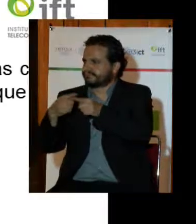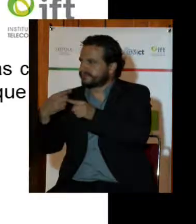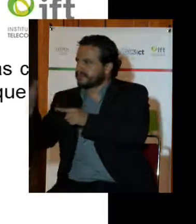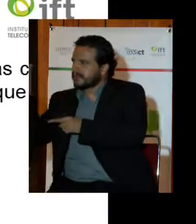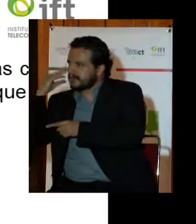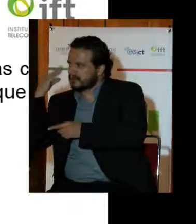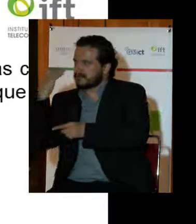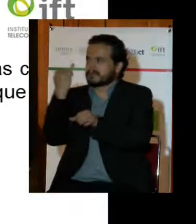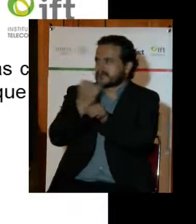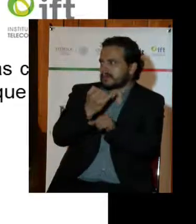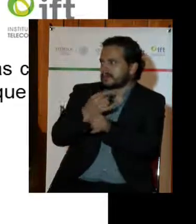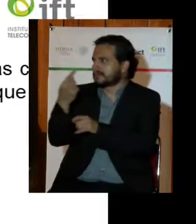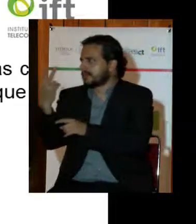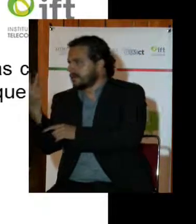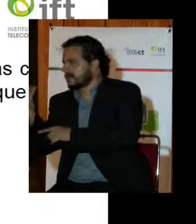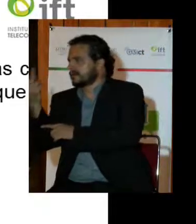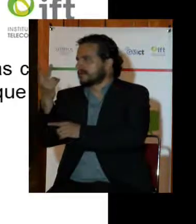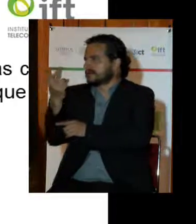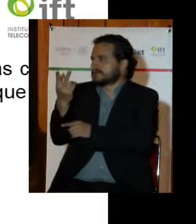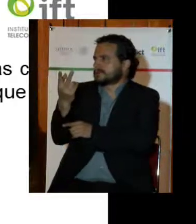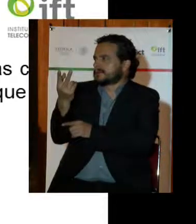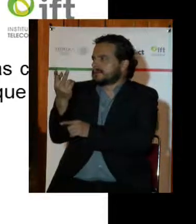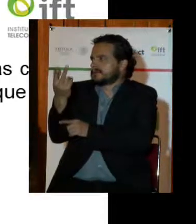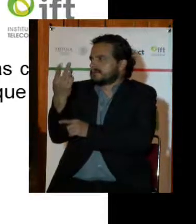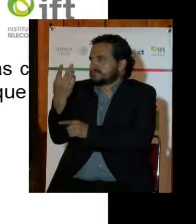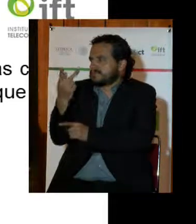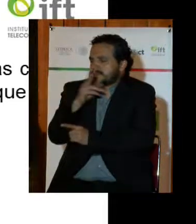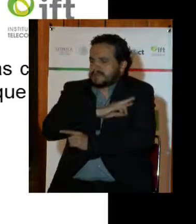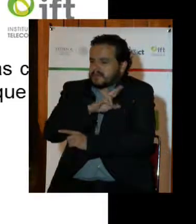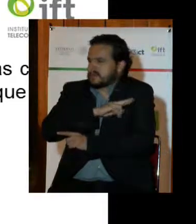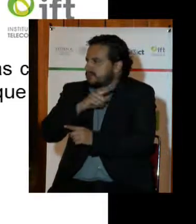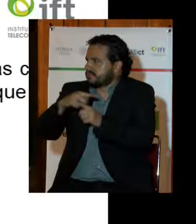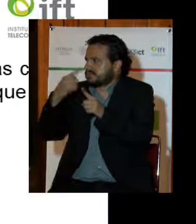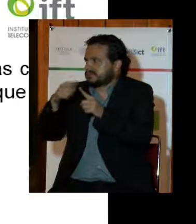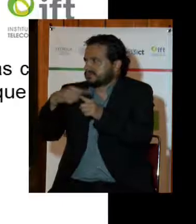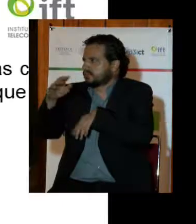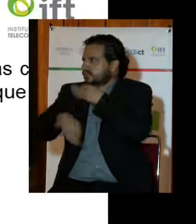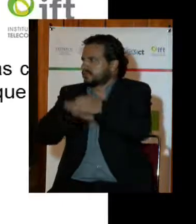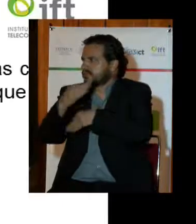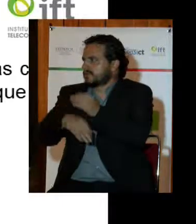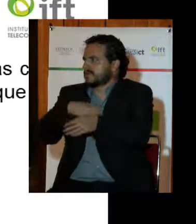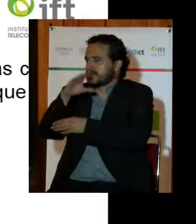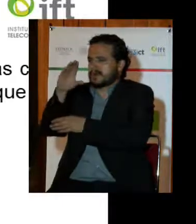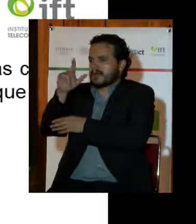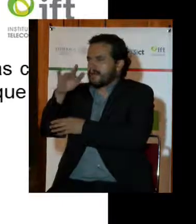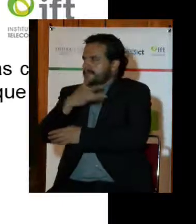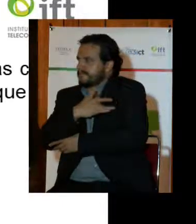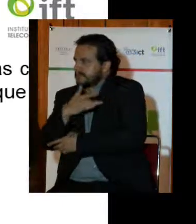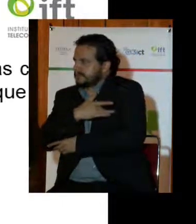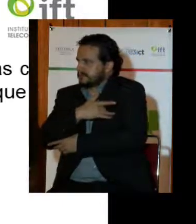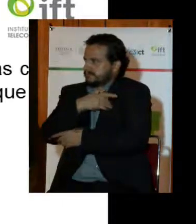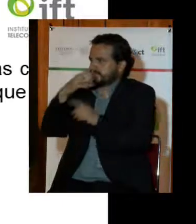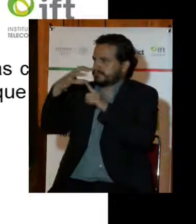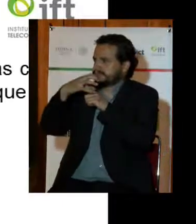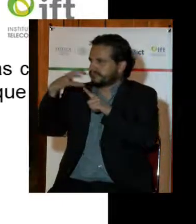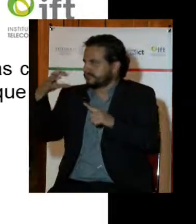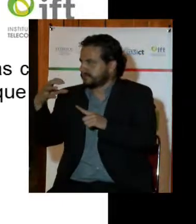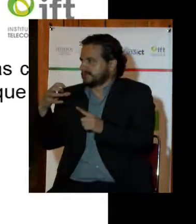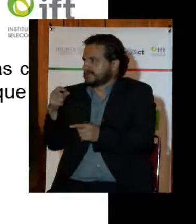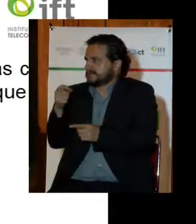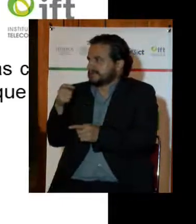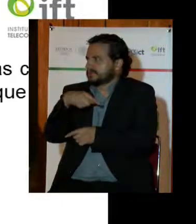y la televisión de paga, sea por cable o vía satélite, son también servicios de